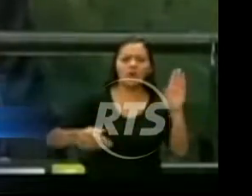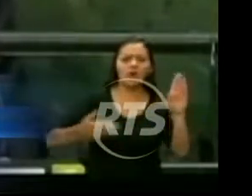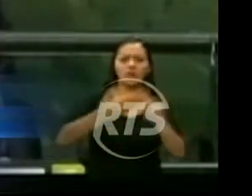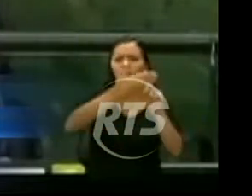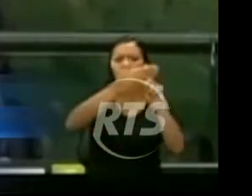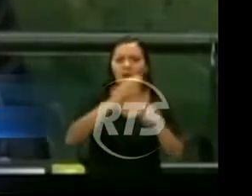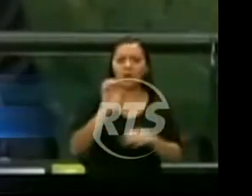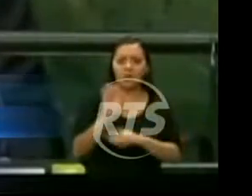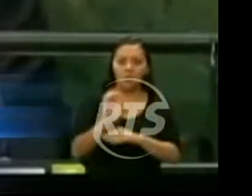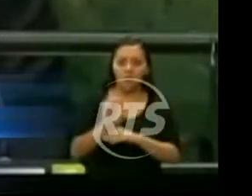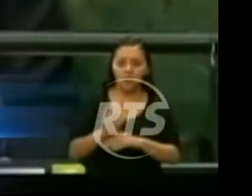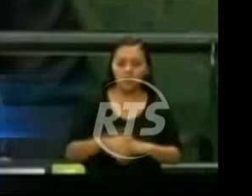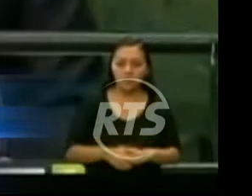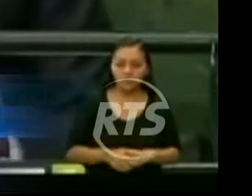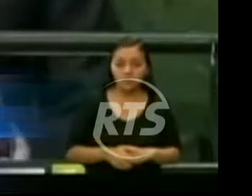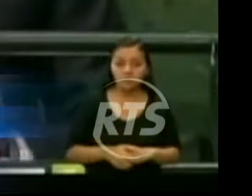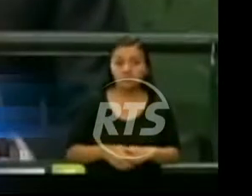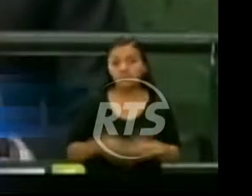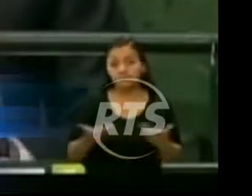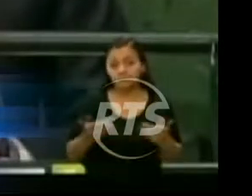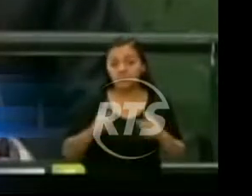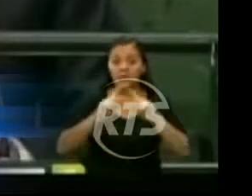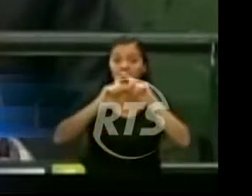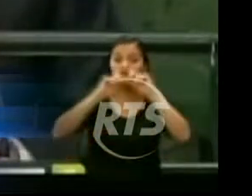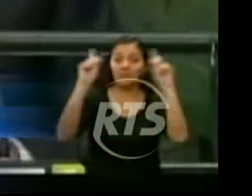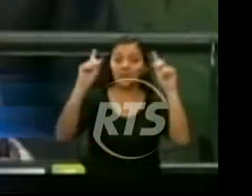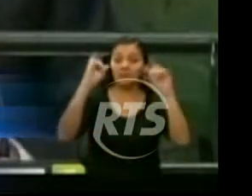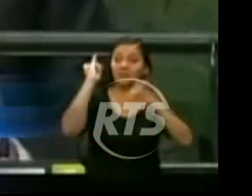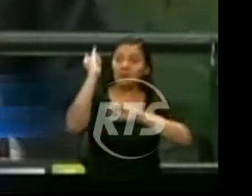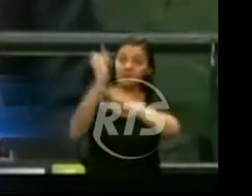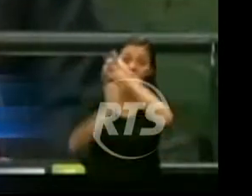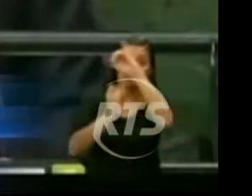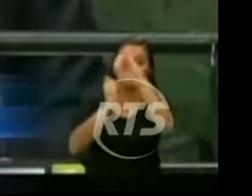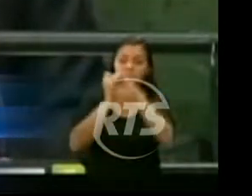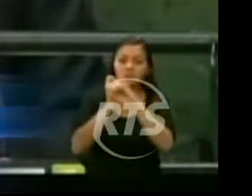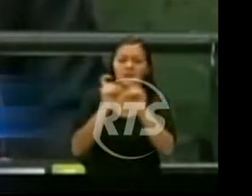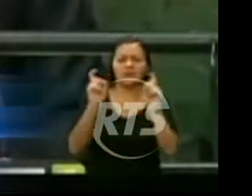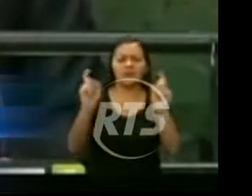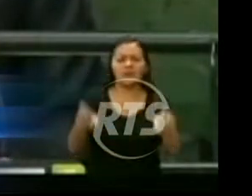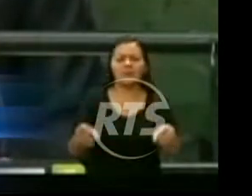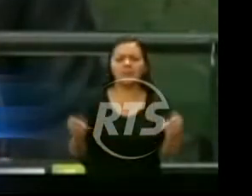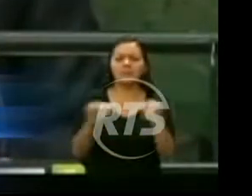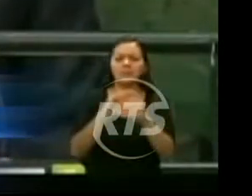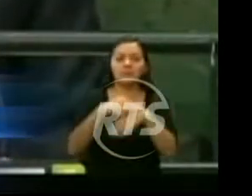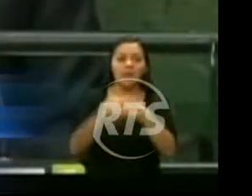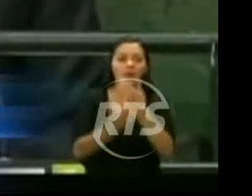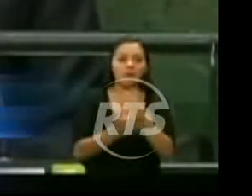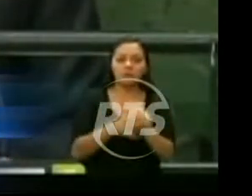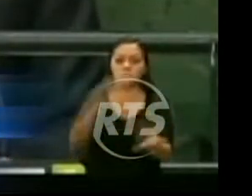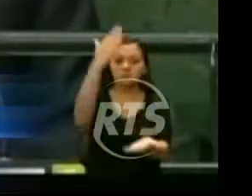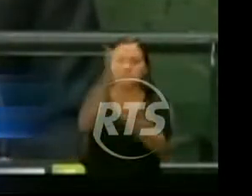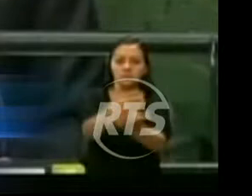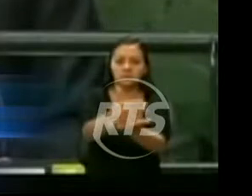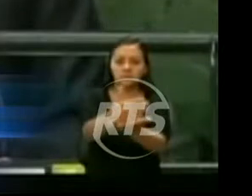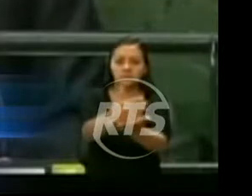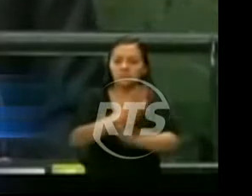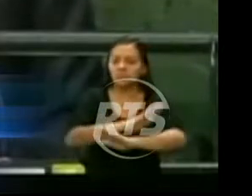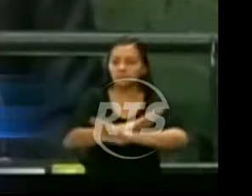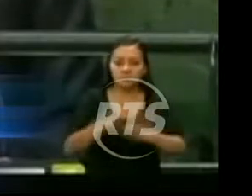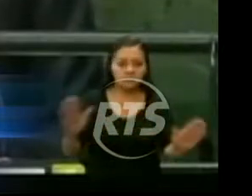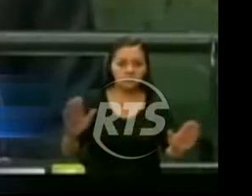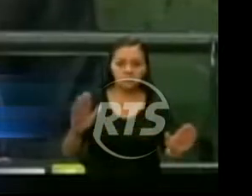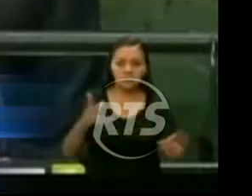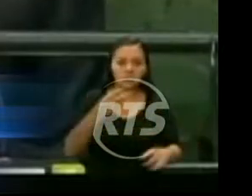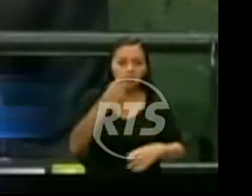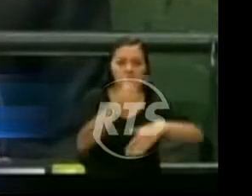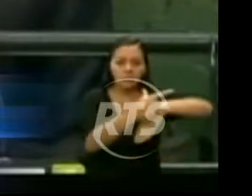Ecuador. Las empresas transnacionales deben cesar sus abusos contra los estados y pueblos